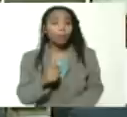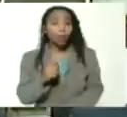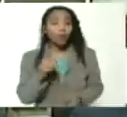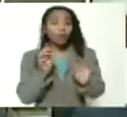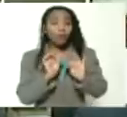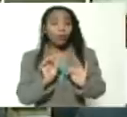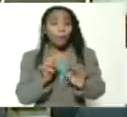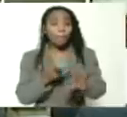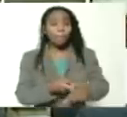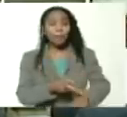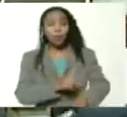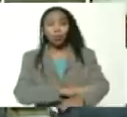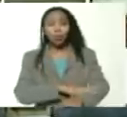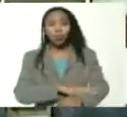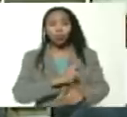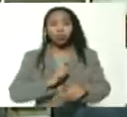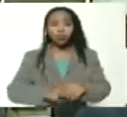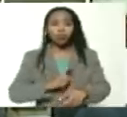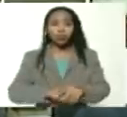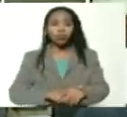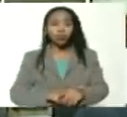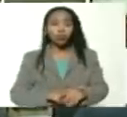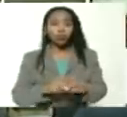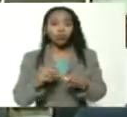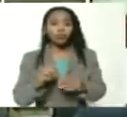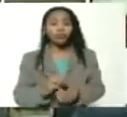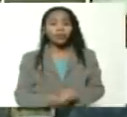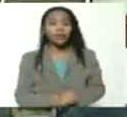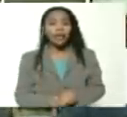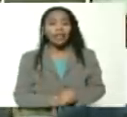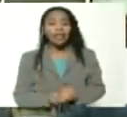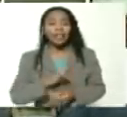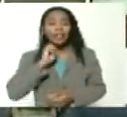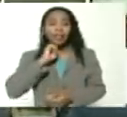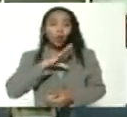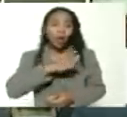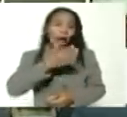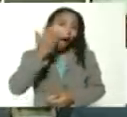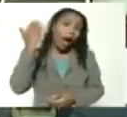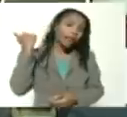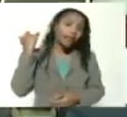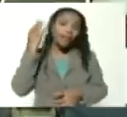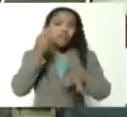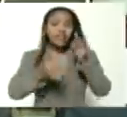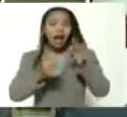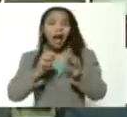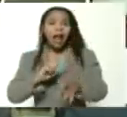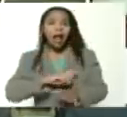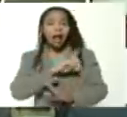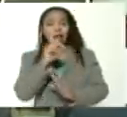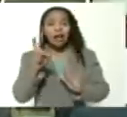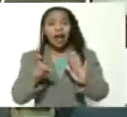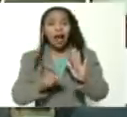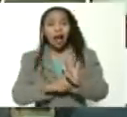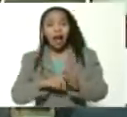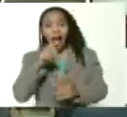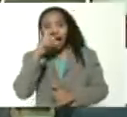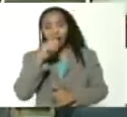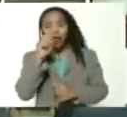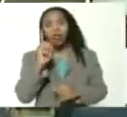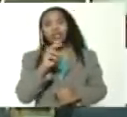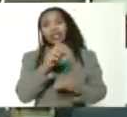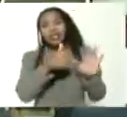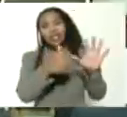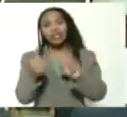peores tiempos de la época de antiguos fiscales generales como los que se conoció en los años 60,